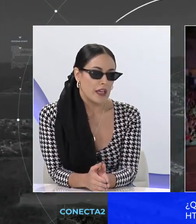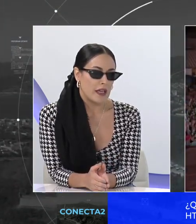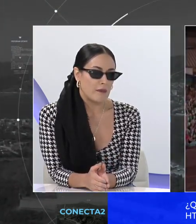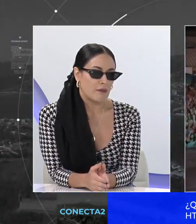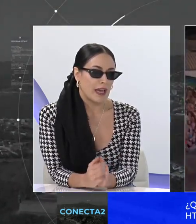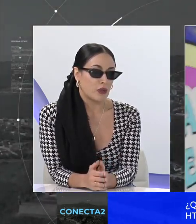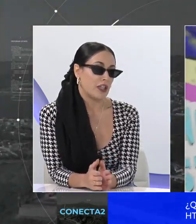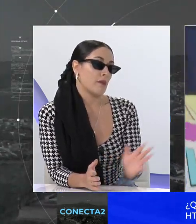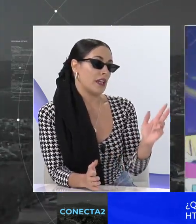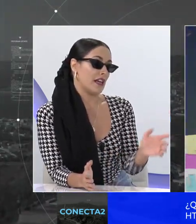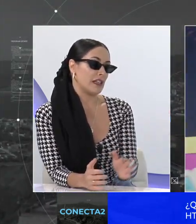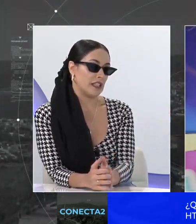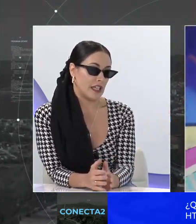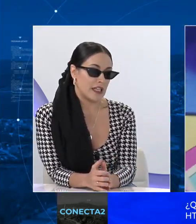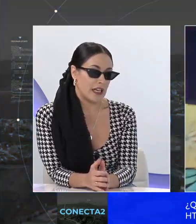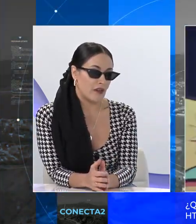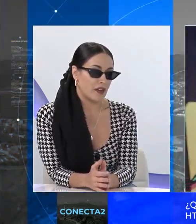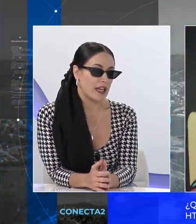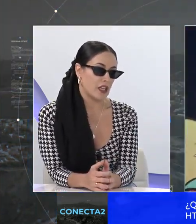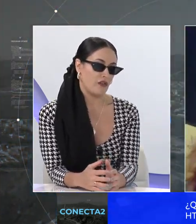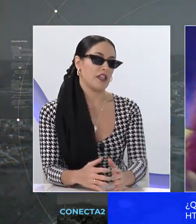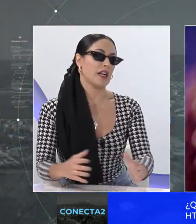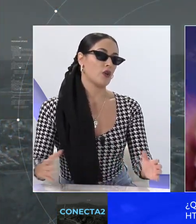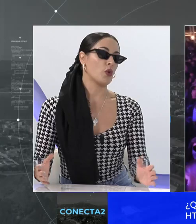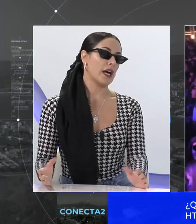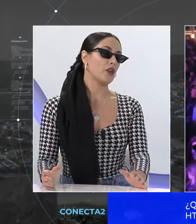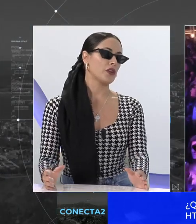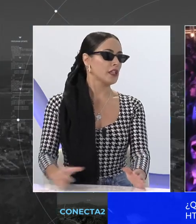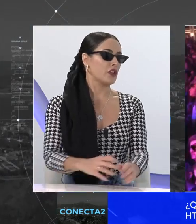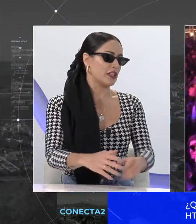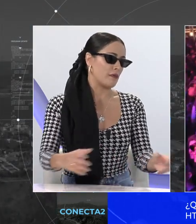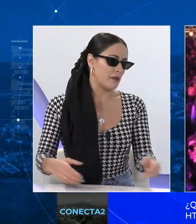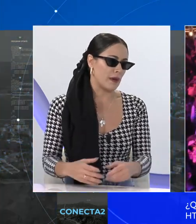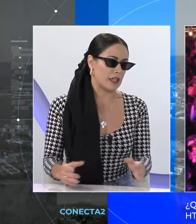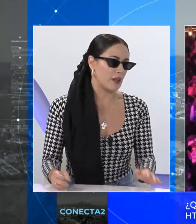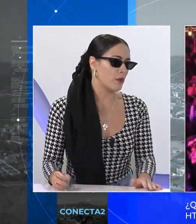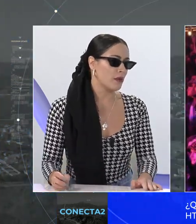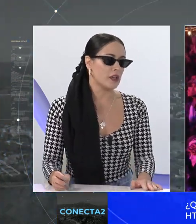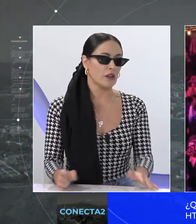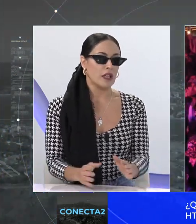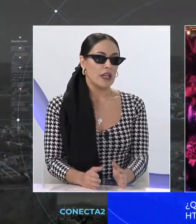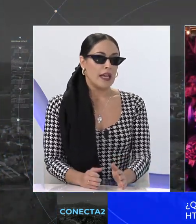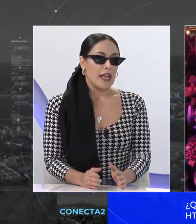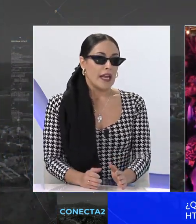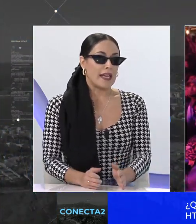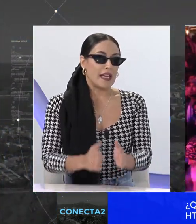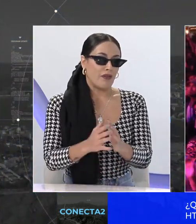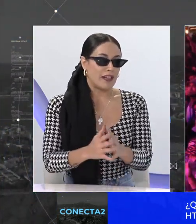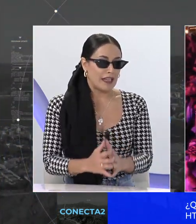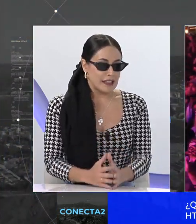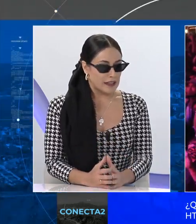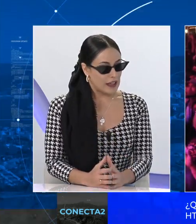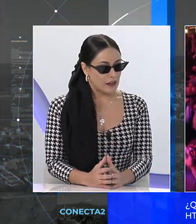premio actuaríamos el día 23 ya en la final que nos vería el Jurado no y creo que también parte del público y